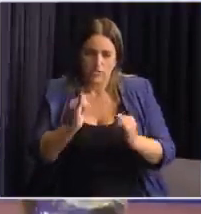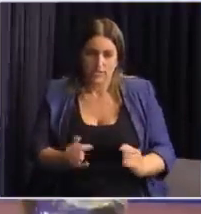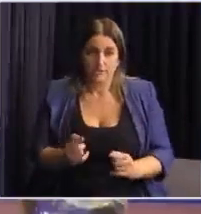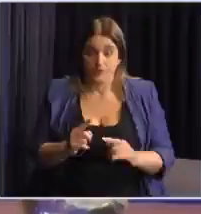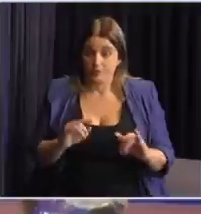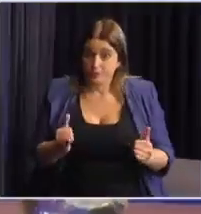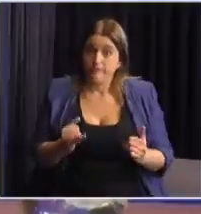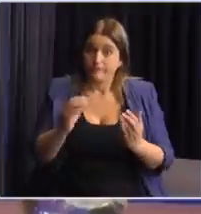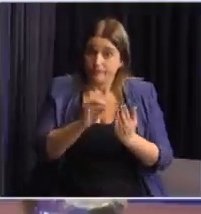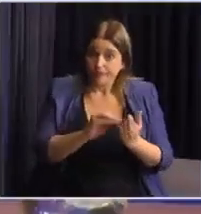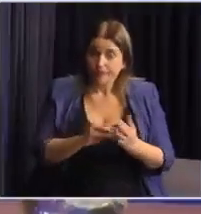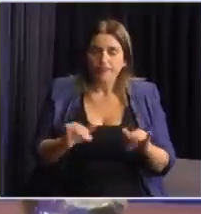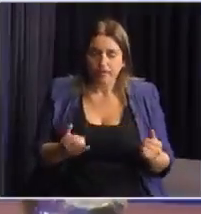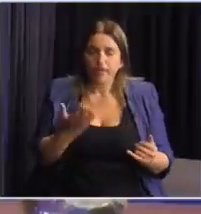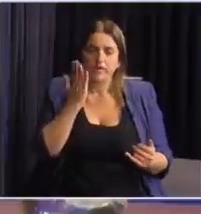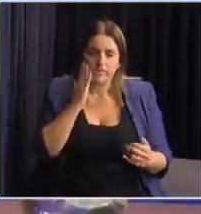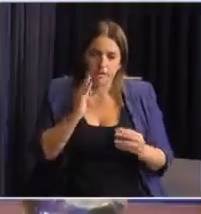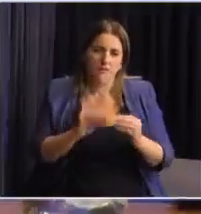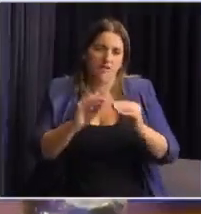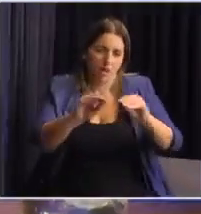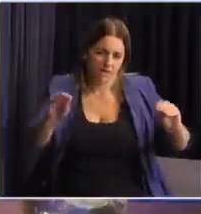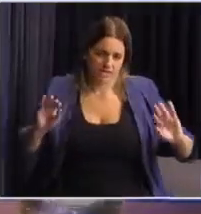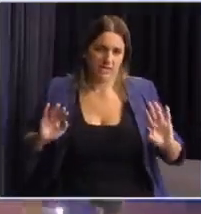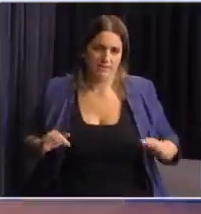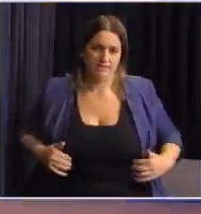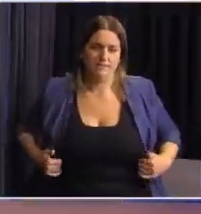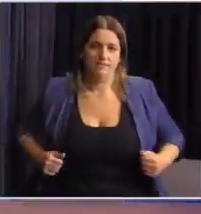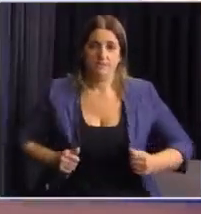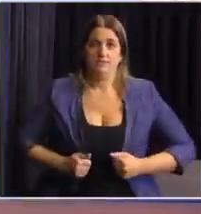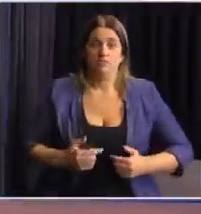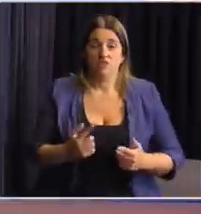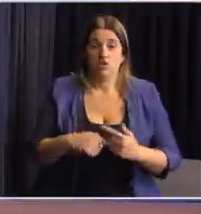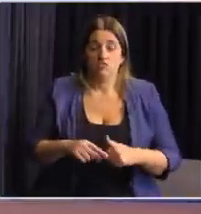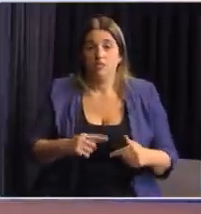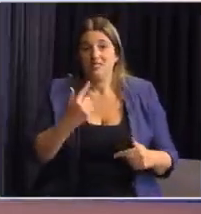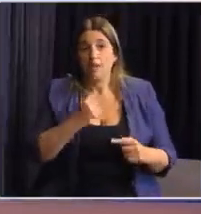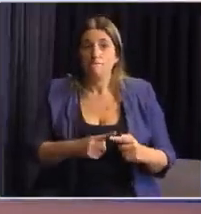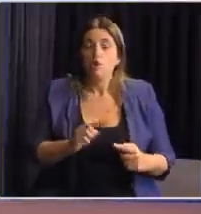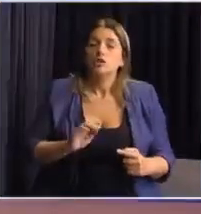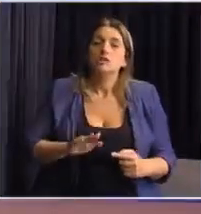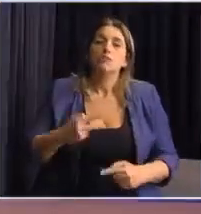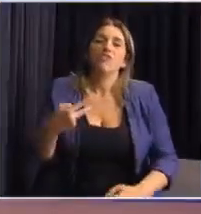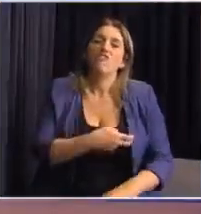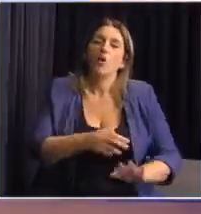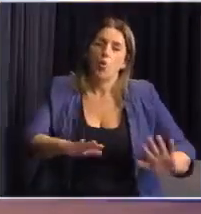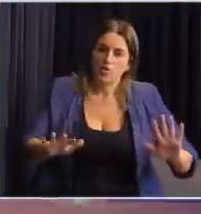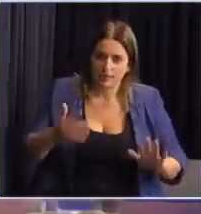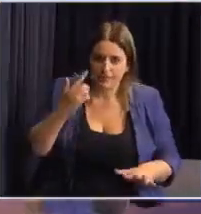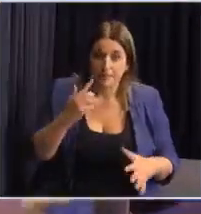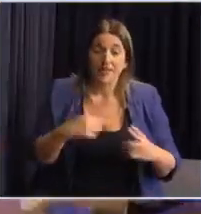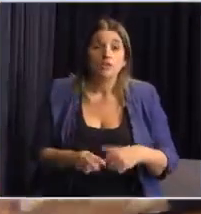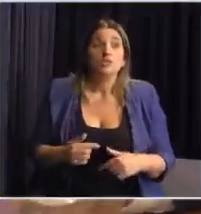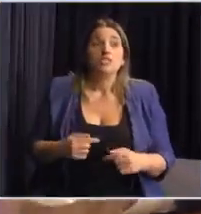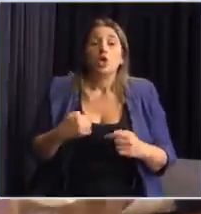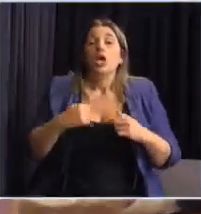Cuando tengamos datos precisos y certeros, los vamos a dar a conocer. Y lo vamos a tener por tipo de vacuna, además, eventualmente. ¿Sí? Eso es